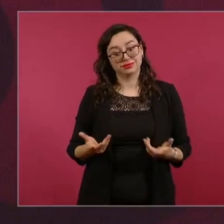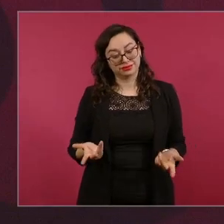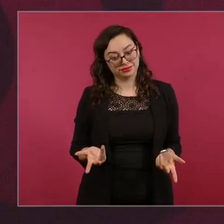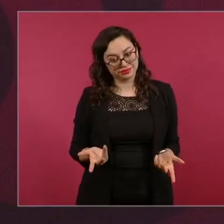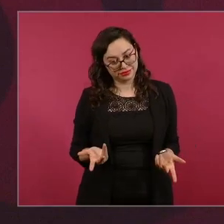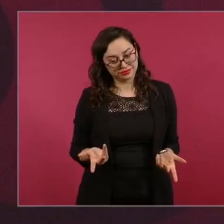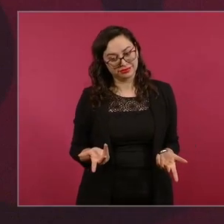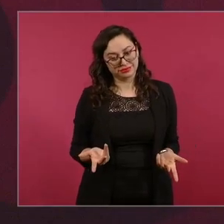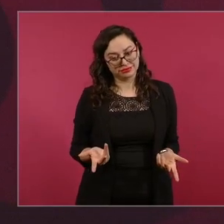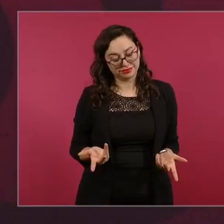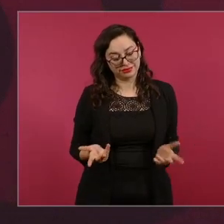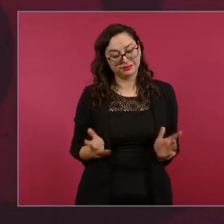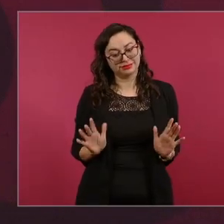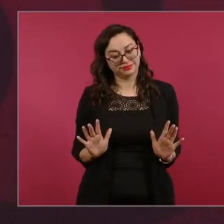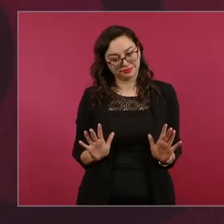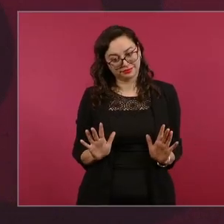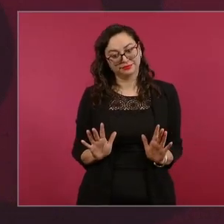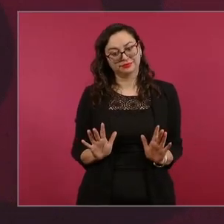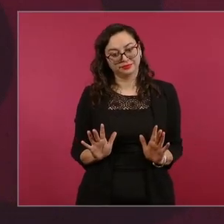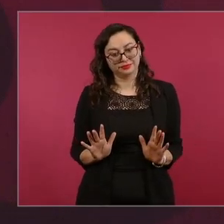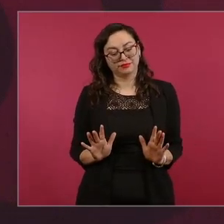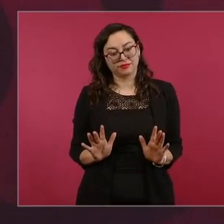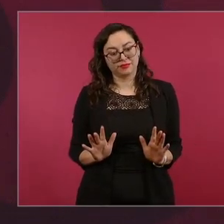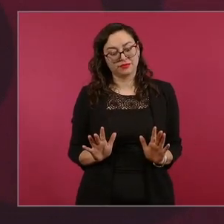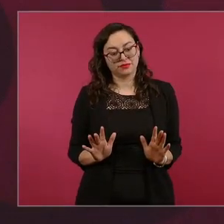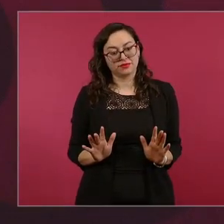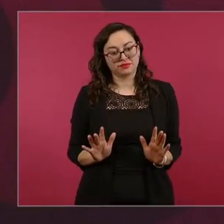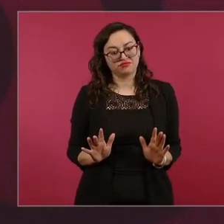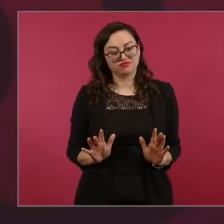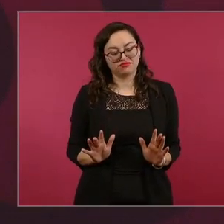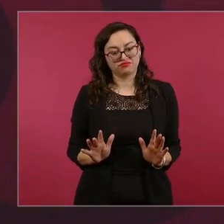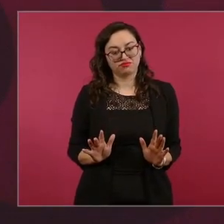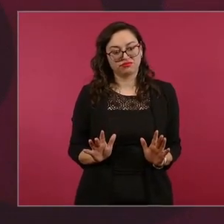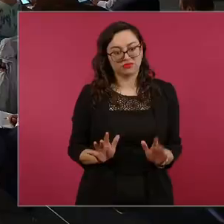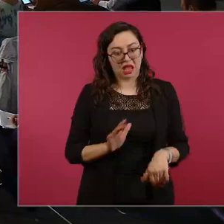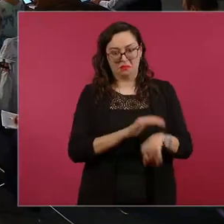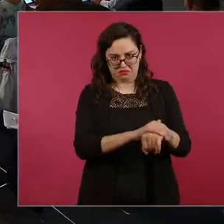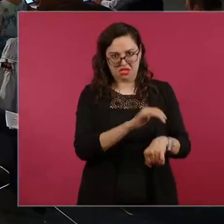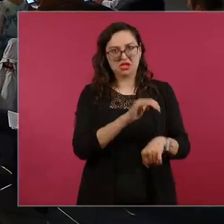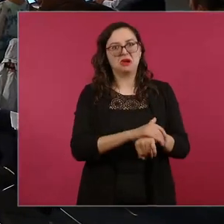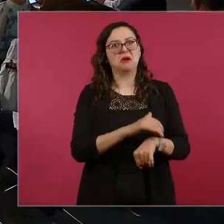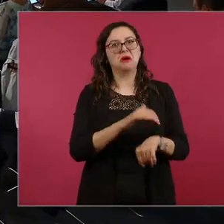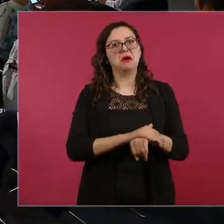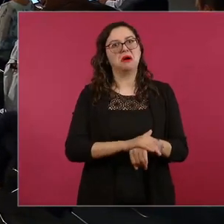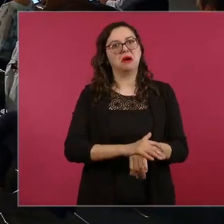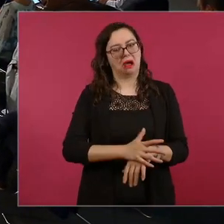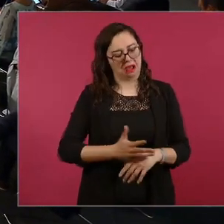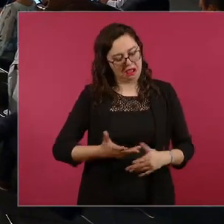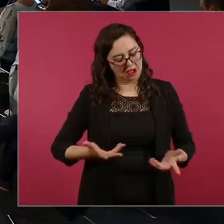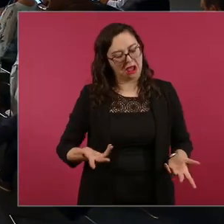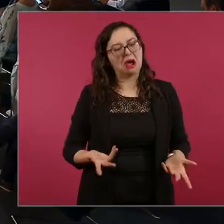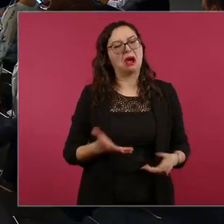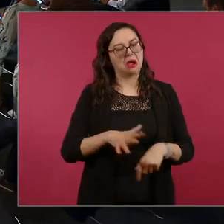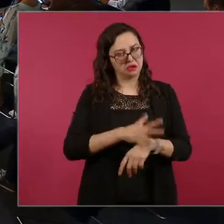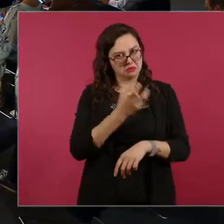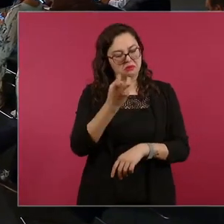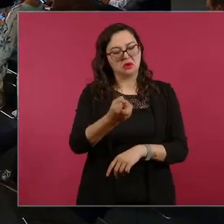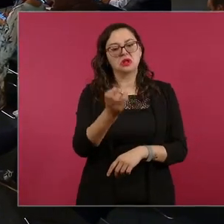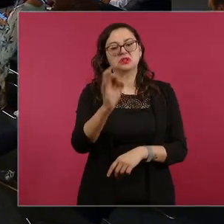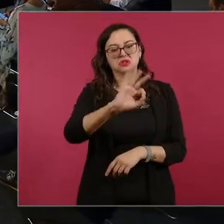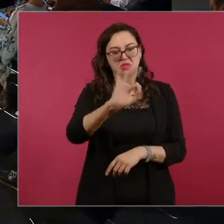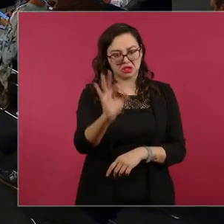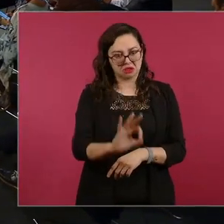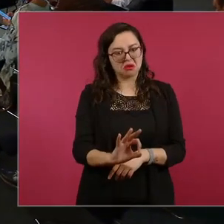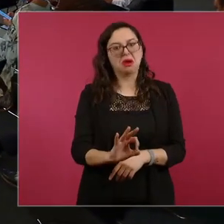Dice, ¿y por qué ese descuento al amigo o el